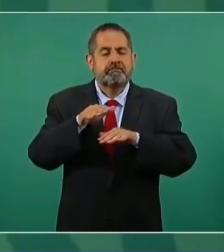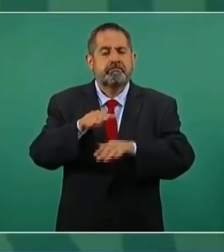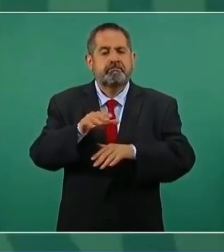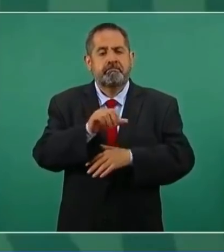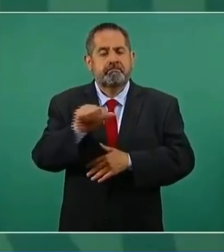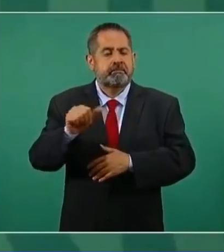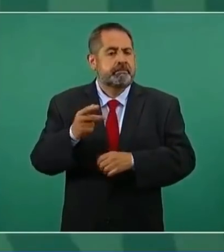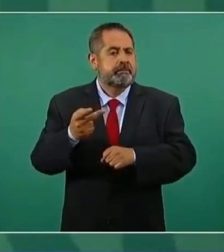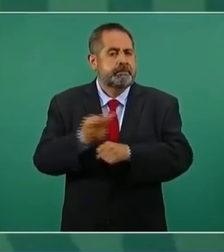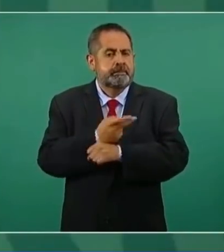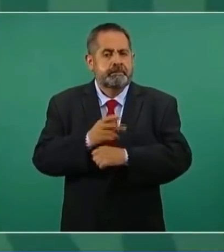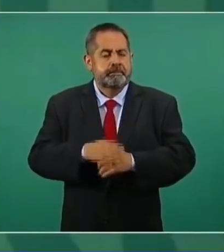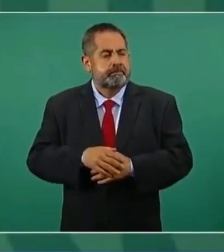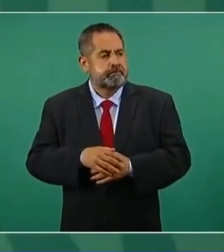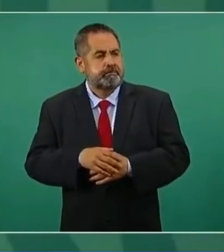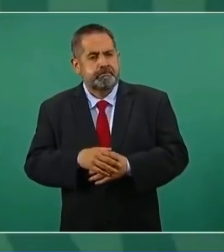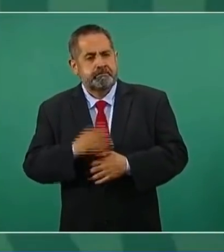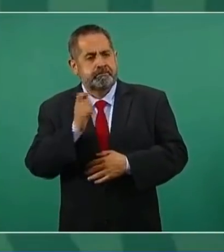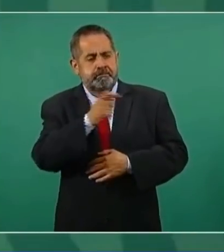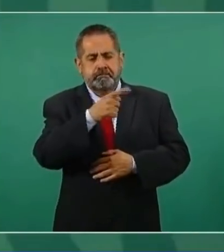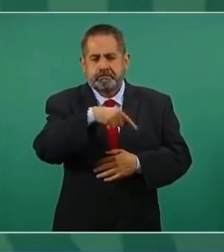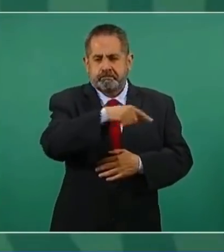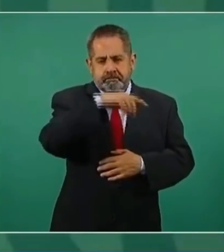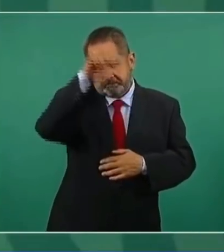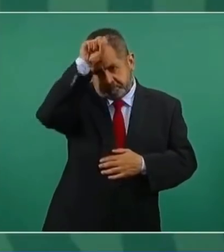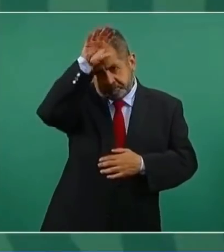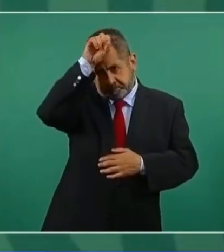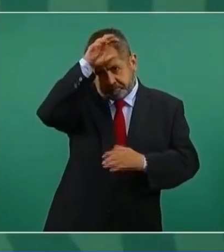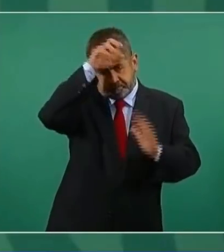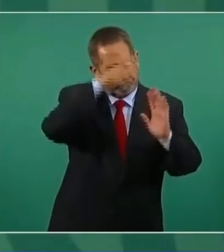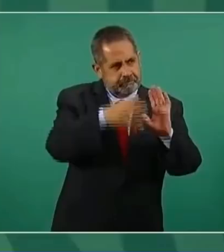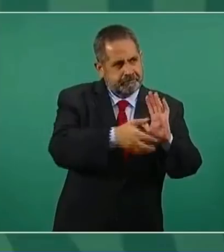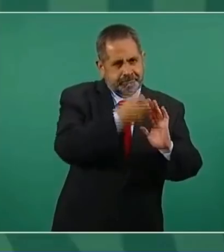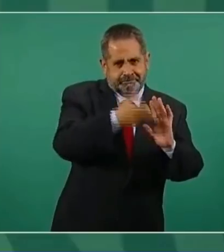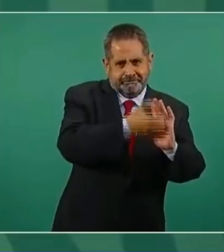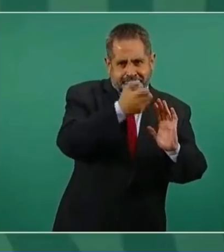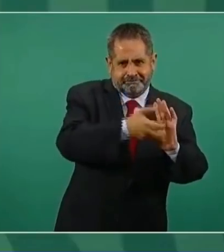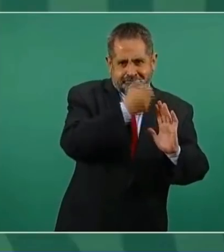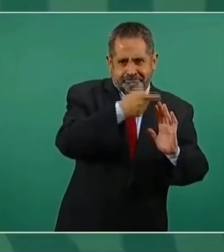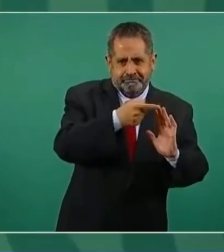la explotación minera en el país